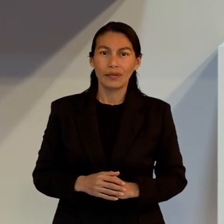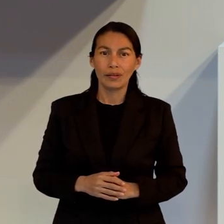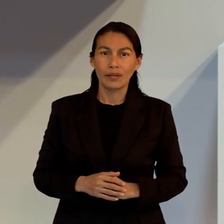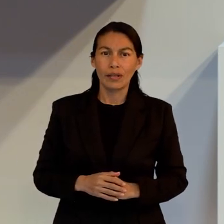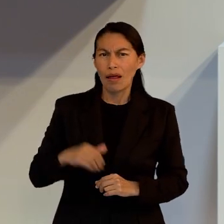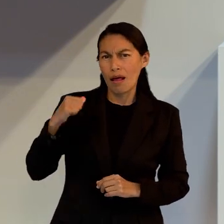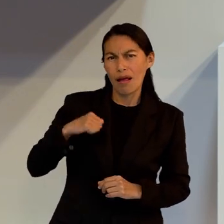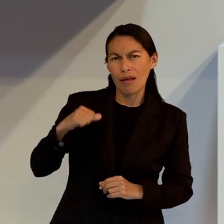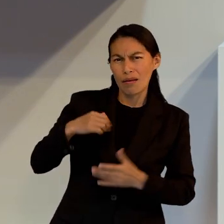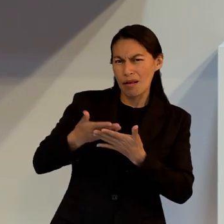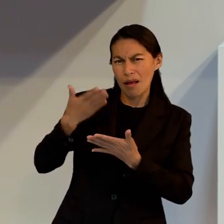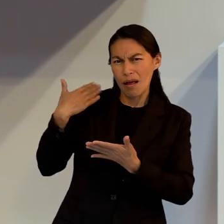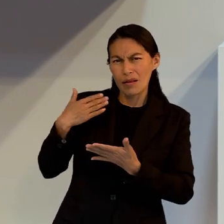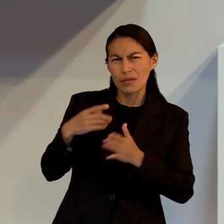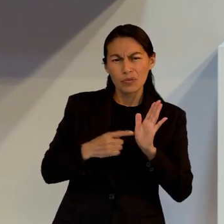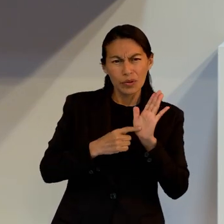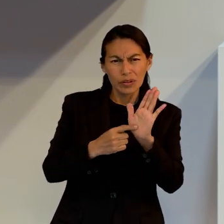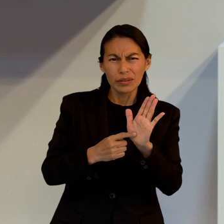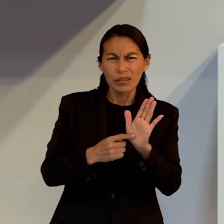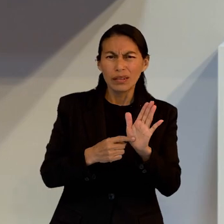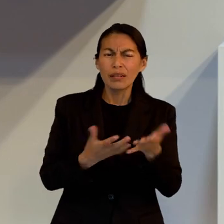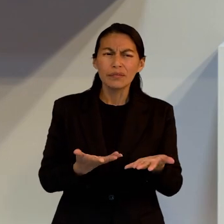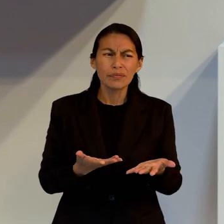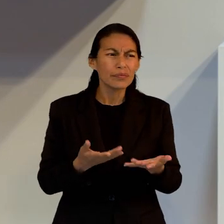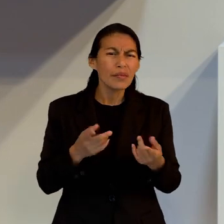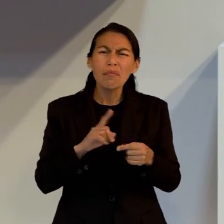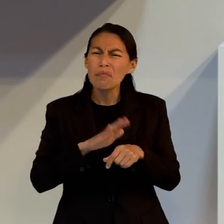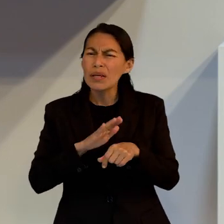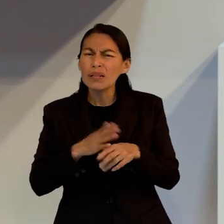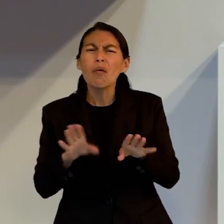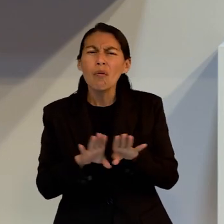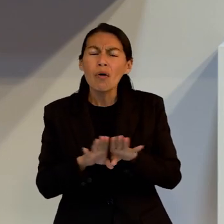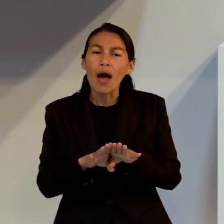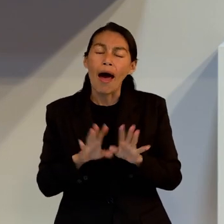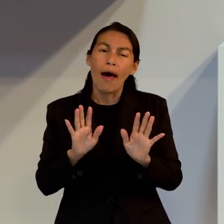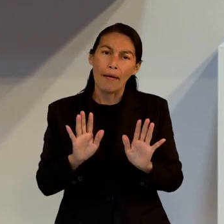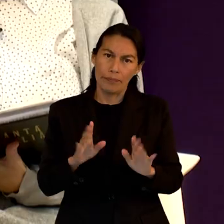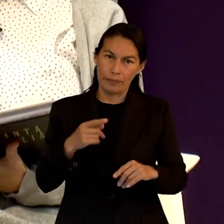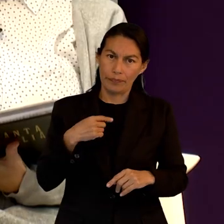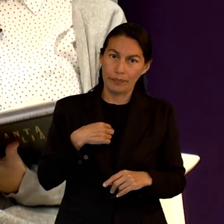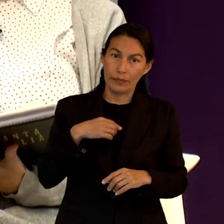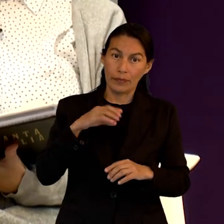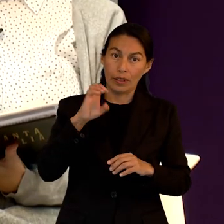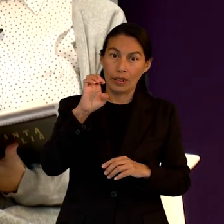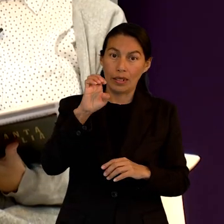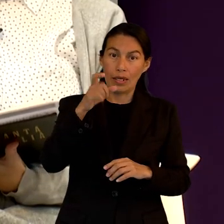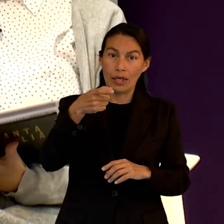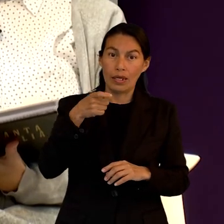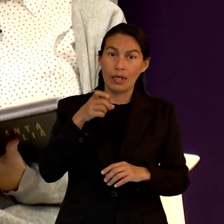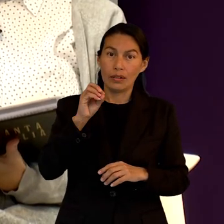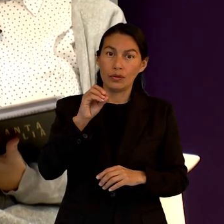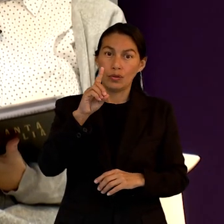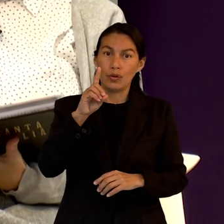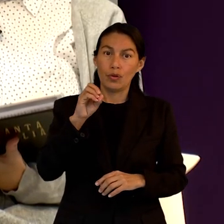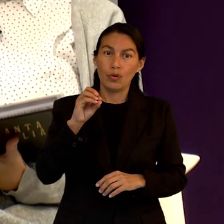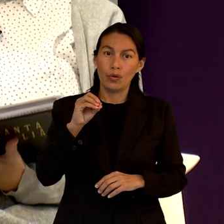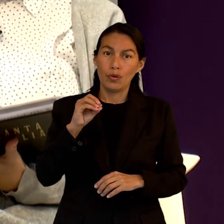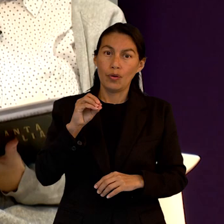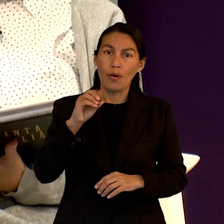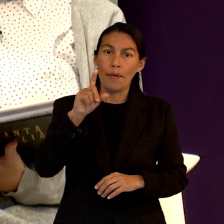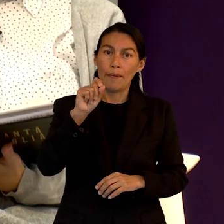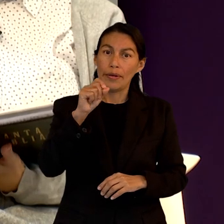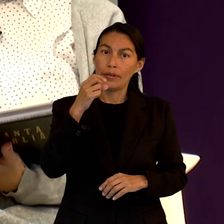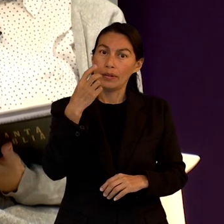en el antiguo testamento que encontramos además de es bueno las citas que voy a dar como